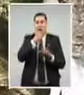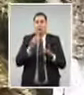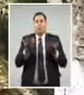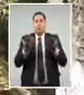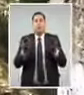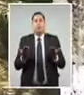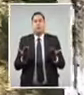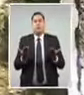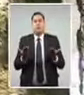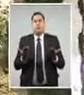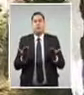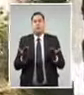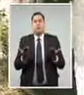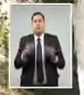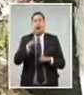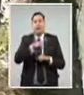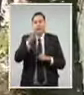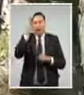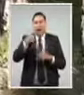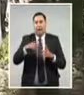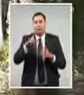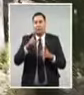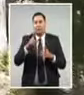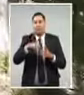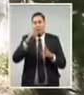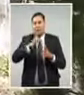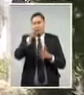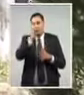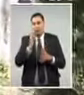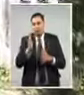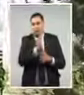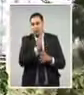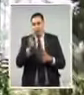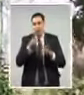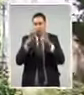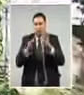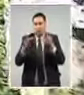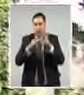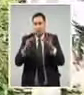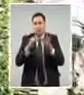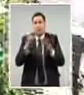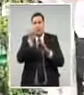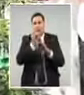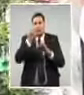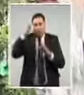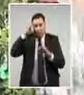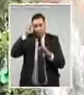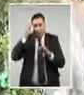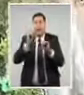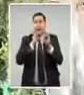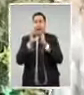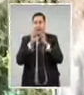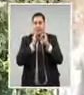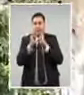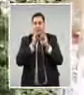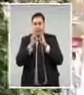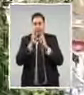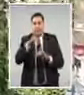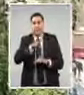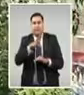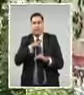la zona, a quienes impartía la doctrina cristiana en idioma indígena y por medio de un intérprete.